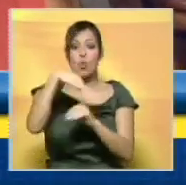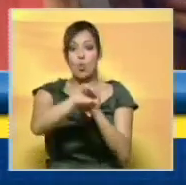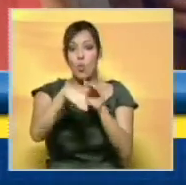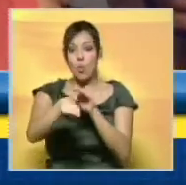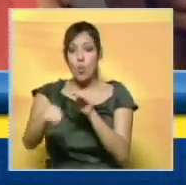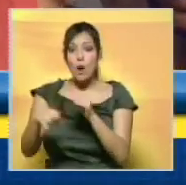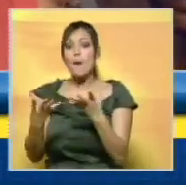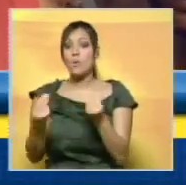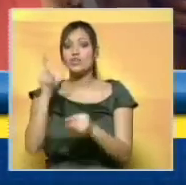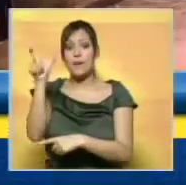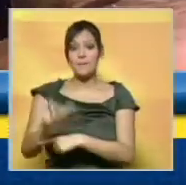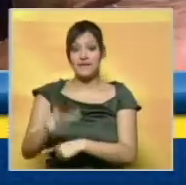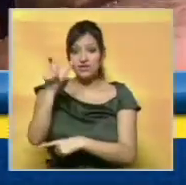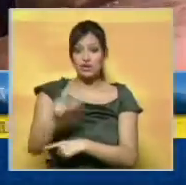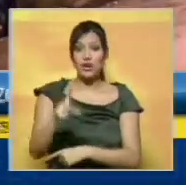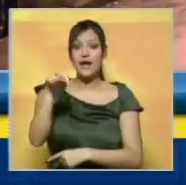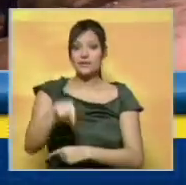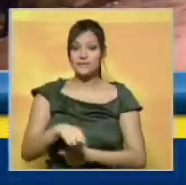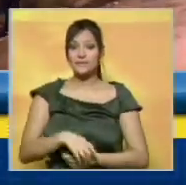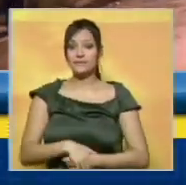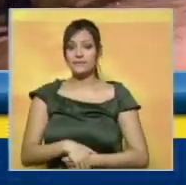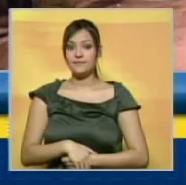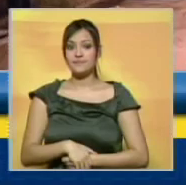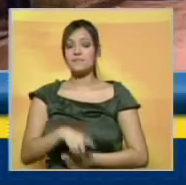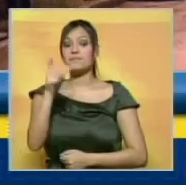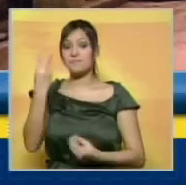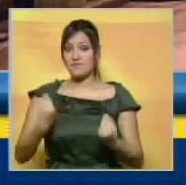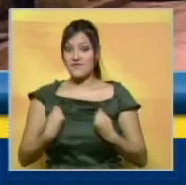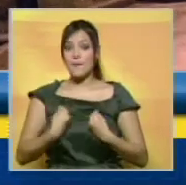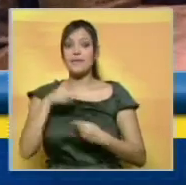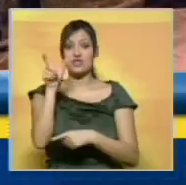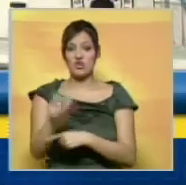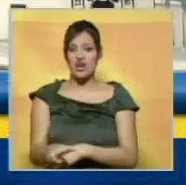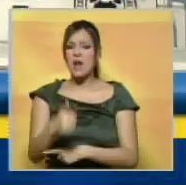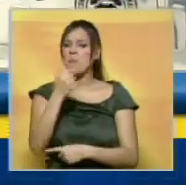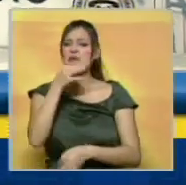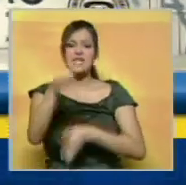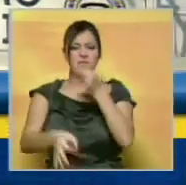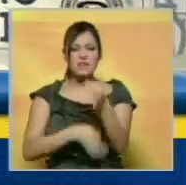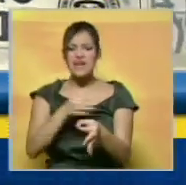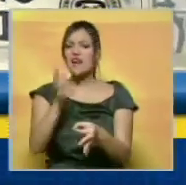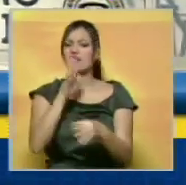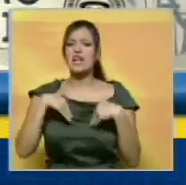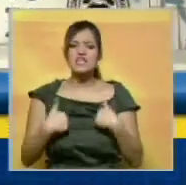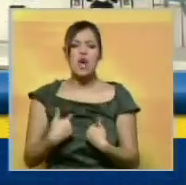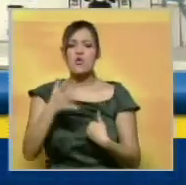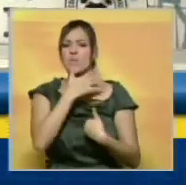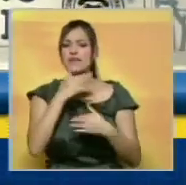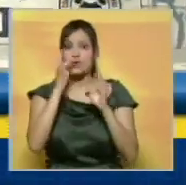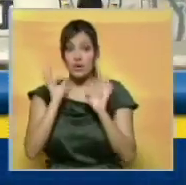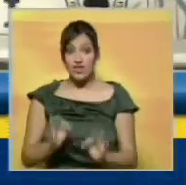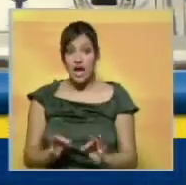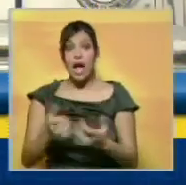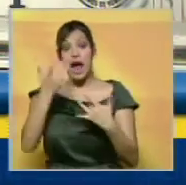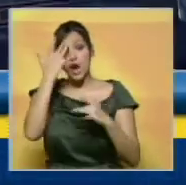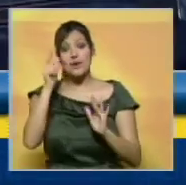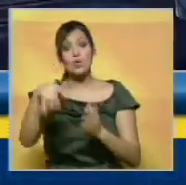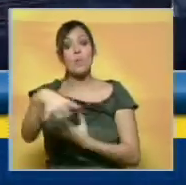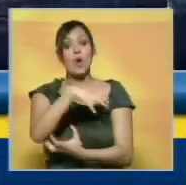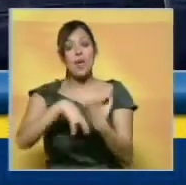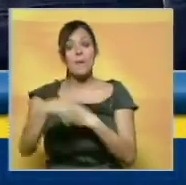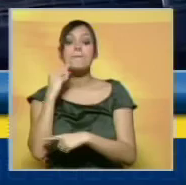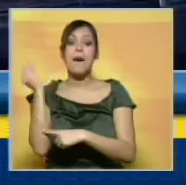hay demasiadas personas. Los habitantes de la Quebradita 1 manifiestan además estar cansados de la inseguridad y no descartaron que este problema